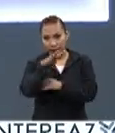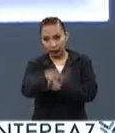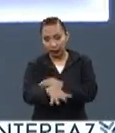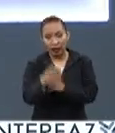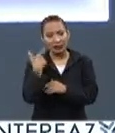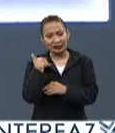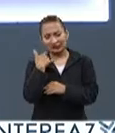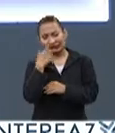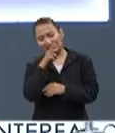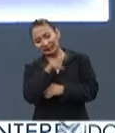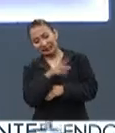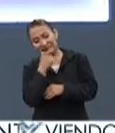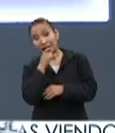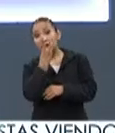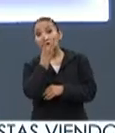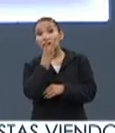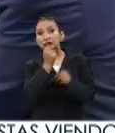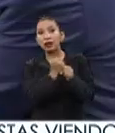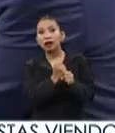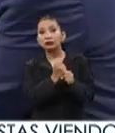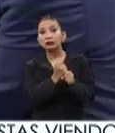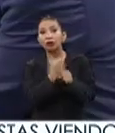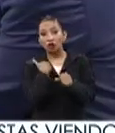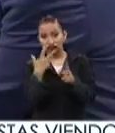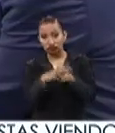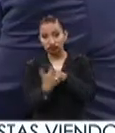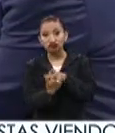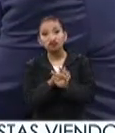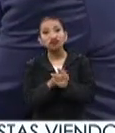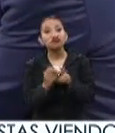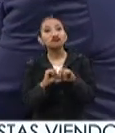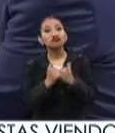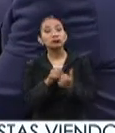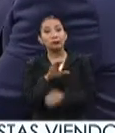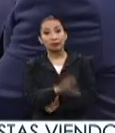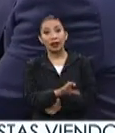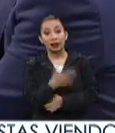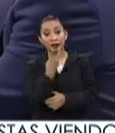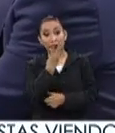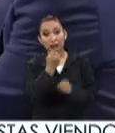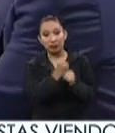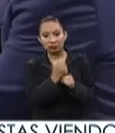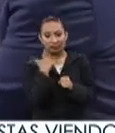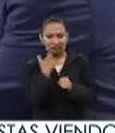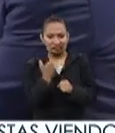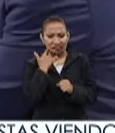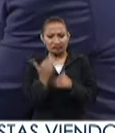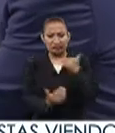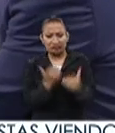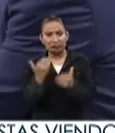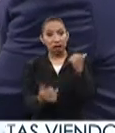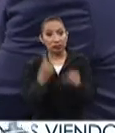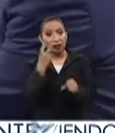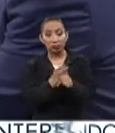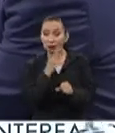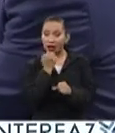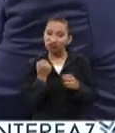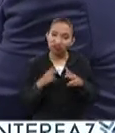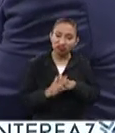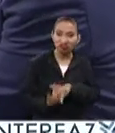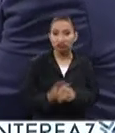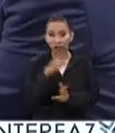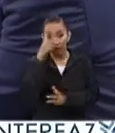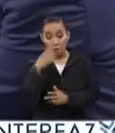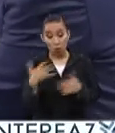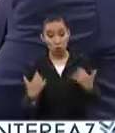Y lo curioso de esto es que tiene 3 años en las luchas asociadas. Y en 3 años consecutivos ha sido la segunda mejor luchadora de